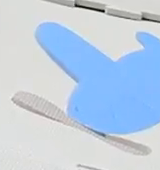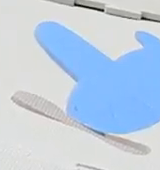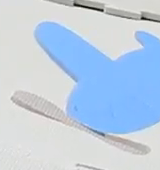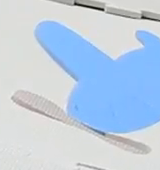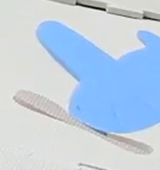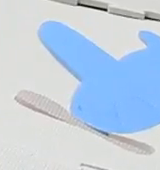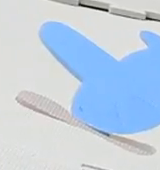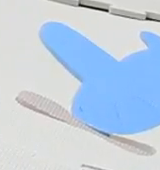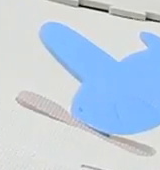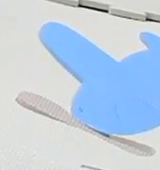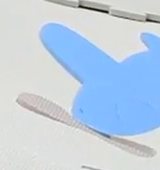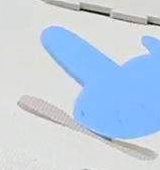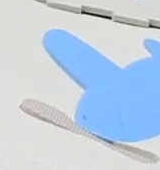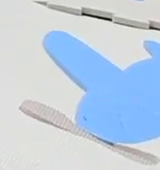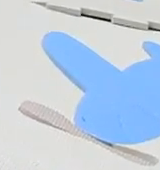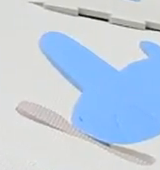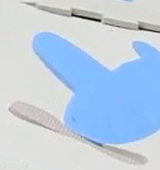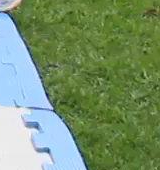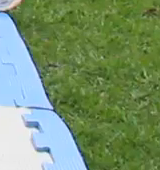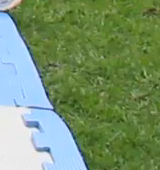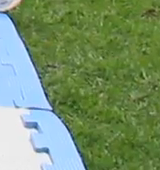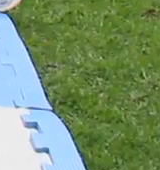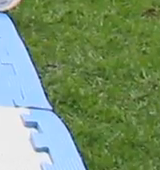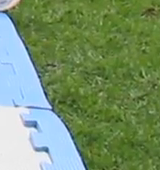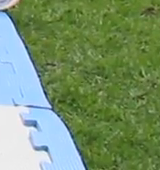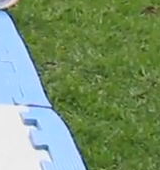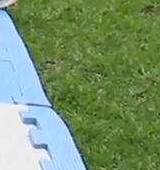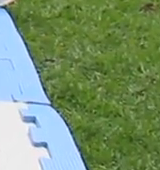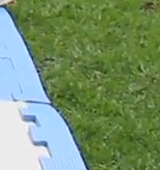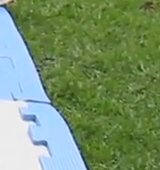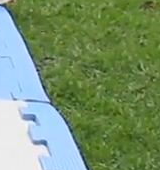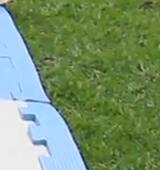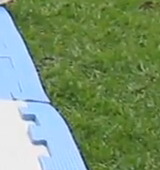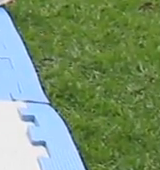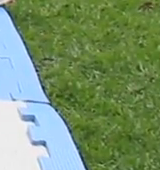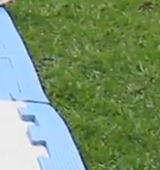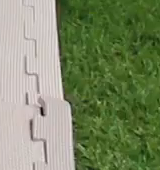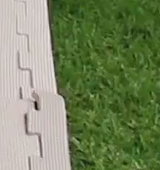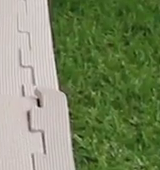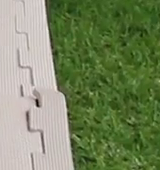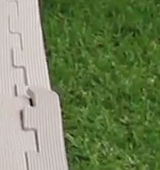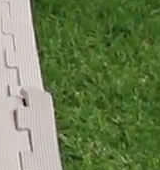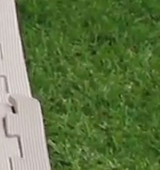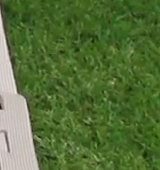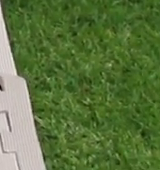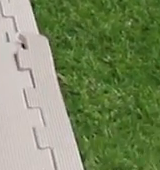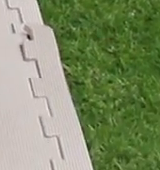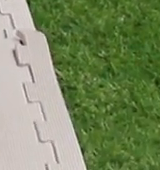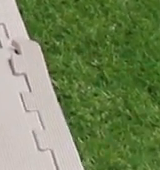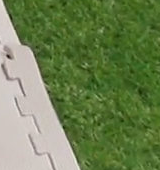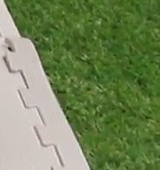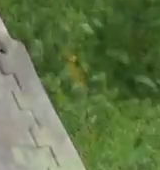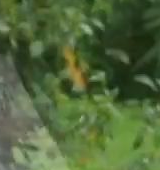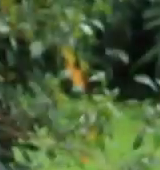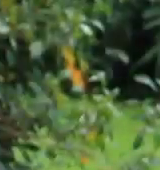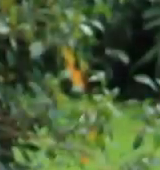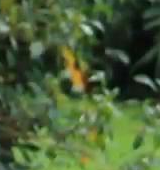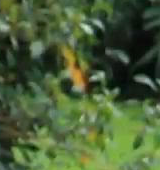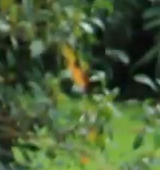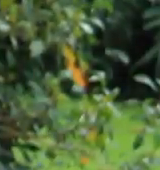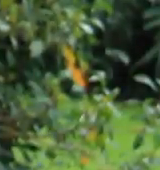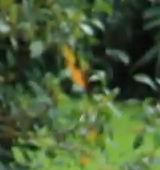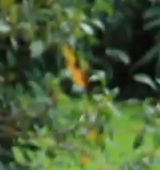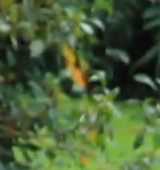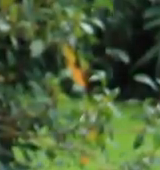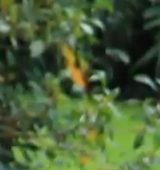la pérdida de las habilidades motrices y el empeoramiento del estado físico, producto del efecto causado por estas crisis. El día de hoy estaremos atendiendo